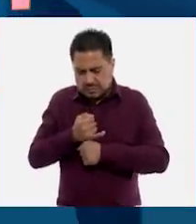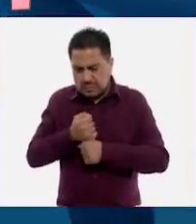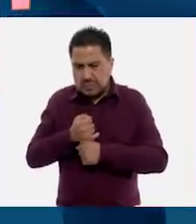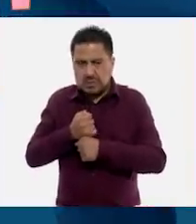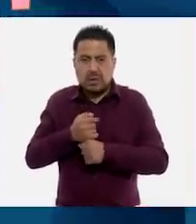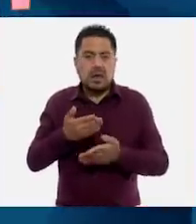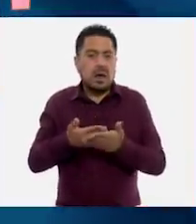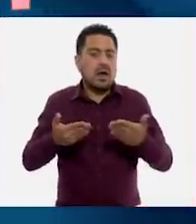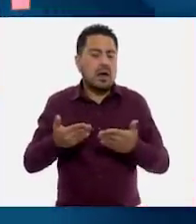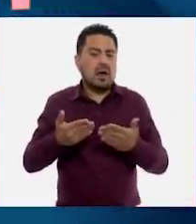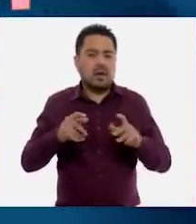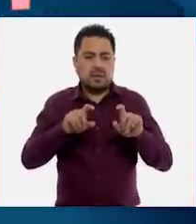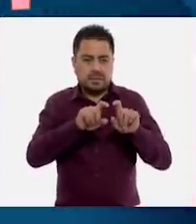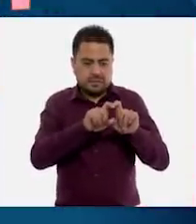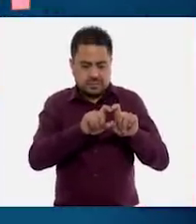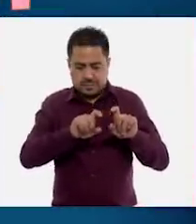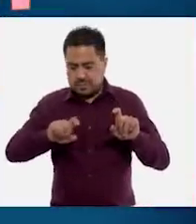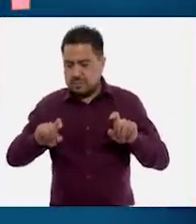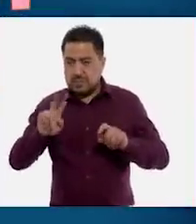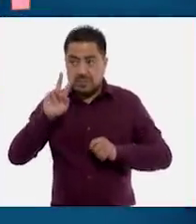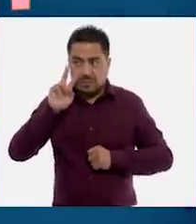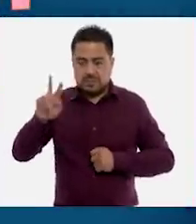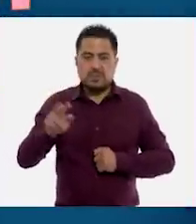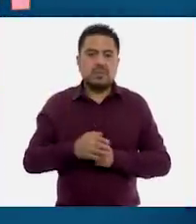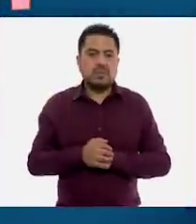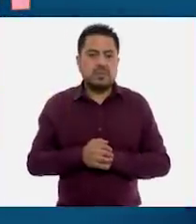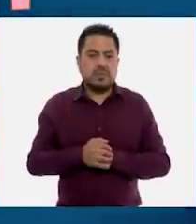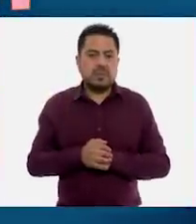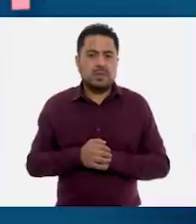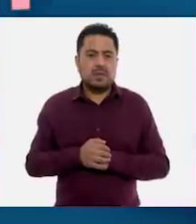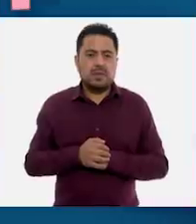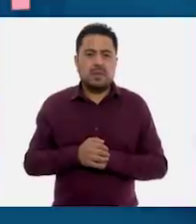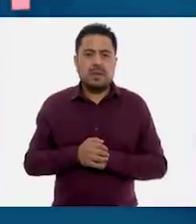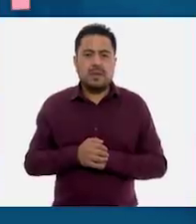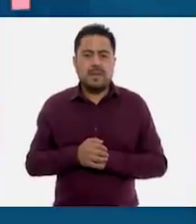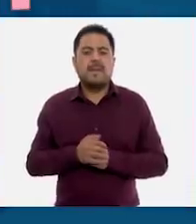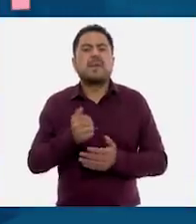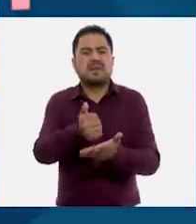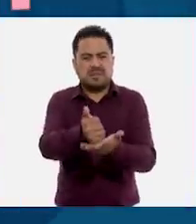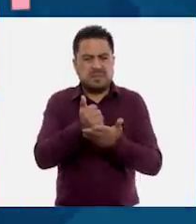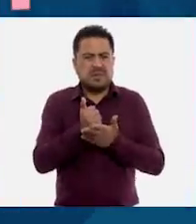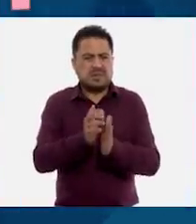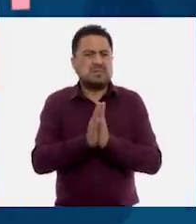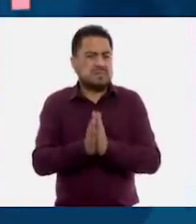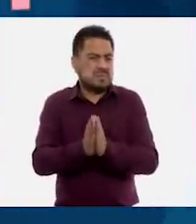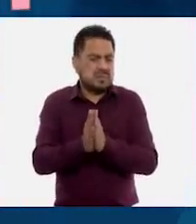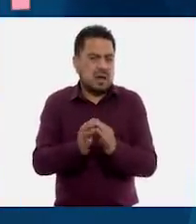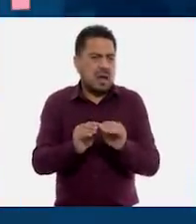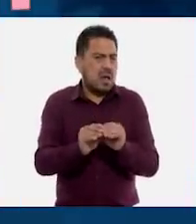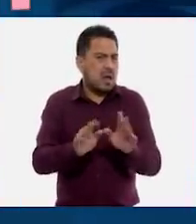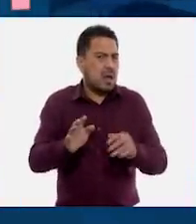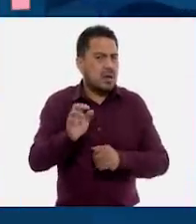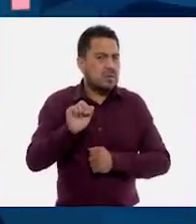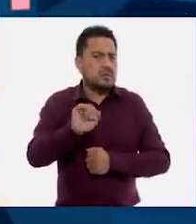el siguiente renglón. ¿Ya lo viste? ¿Me ayudas, Alfonso? Claro que